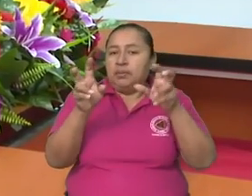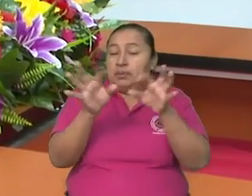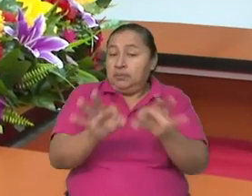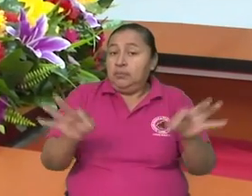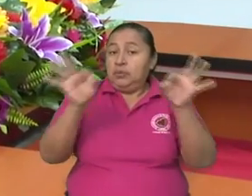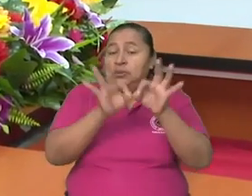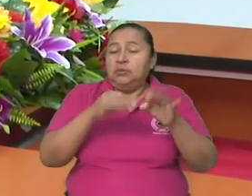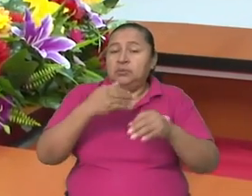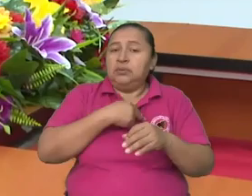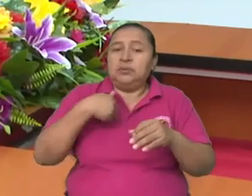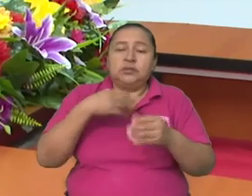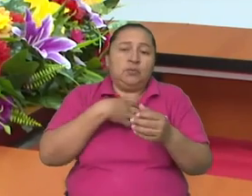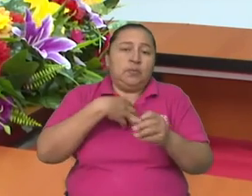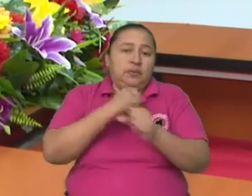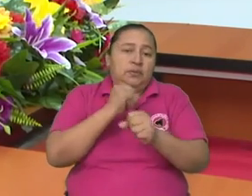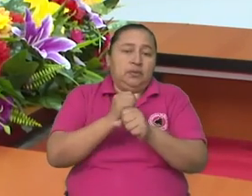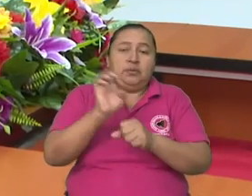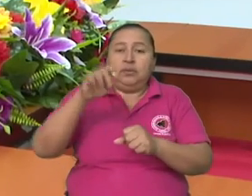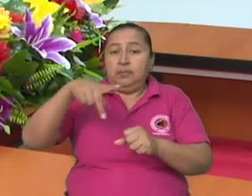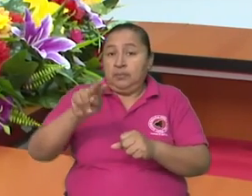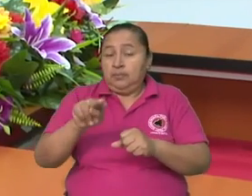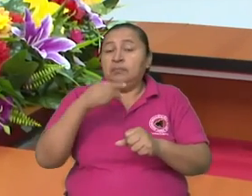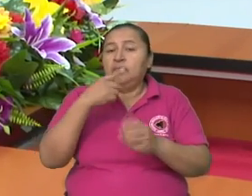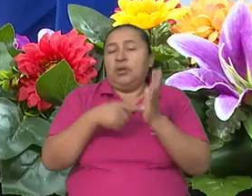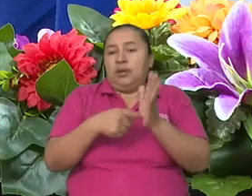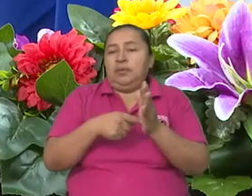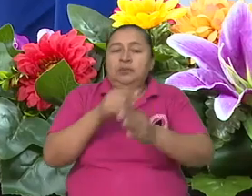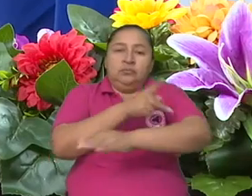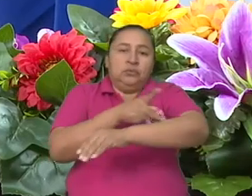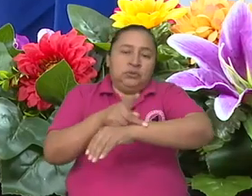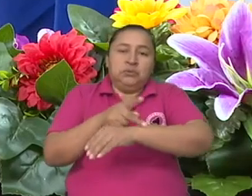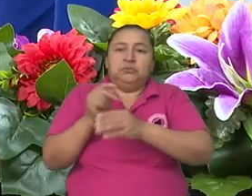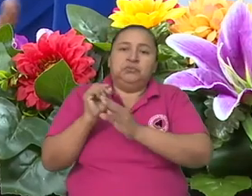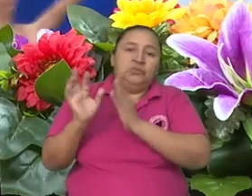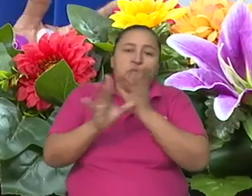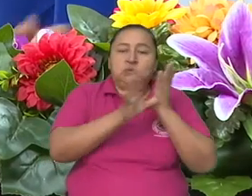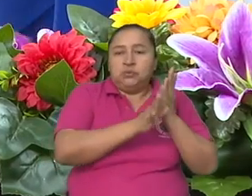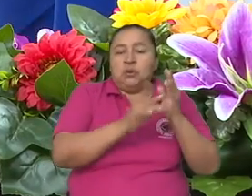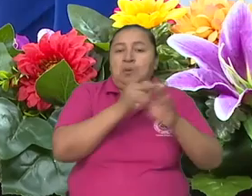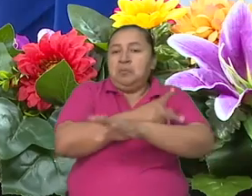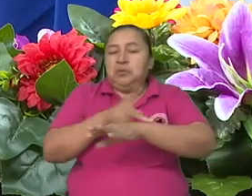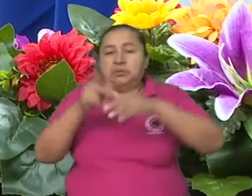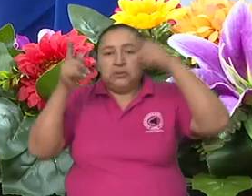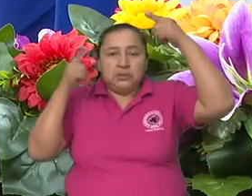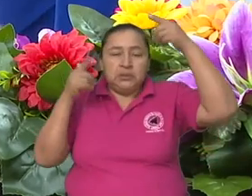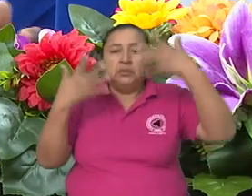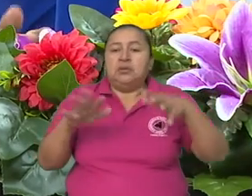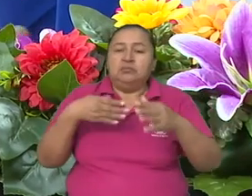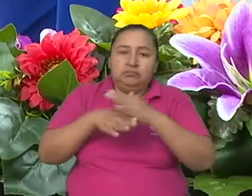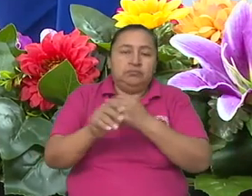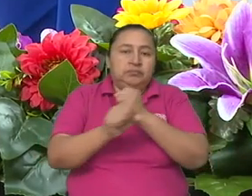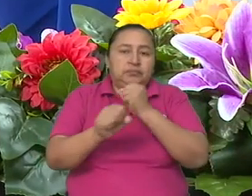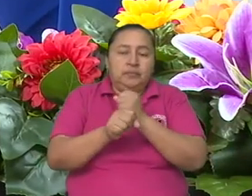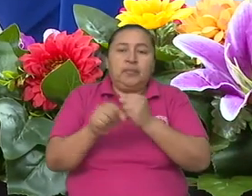parte de ese quehacer de la empresa portuaria, referido, por ejemplo, a Puerto San Juan del Sur, Puerto Sandino. Ya nos adentraba usted a todo el trabajo que se ha